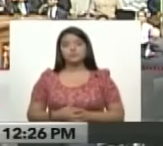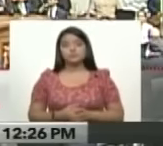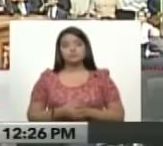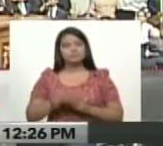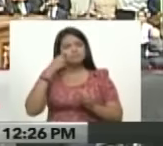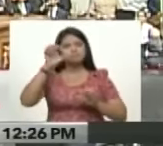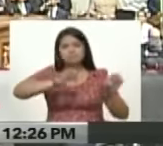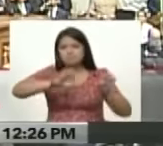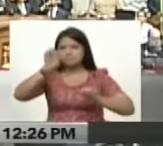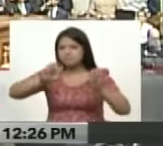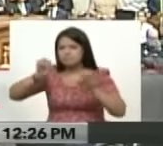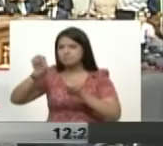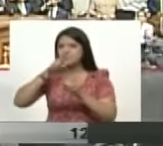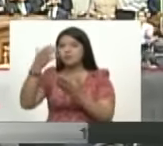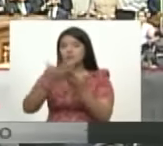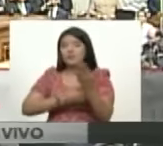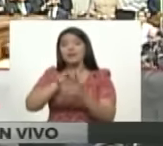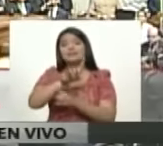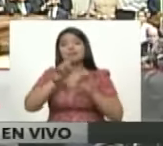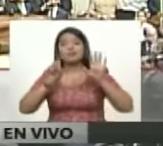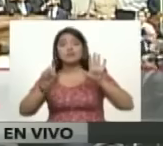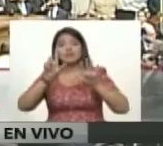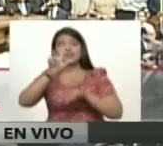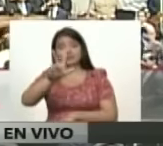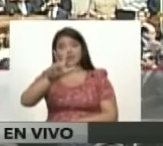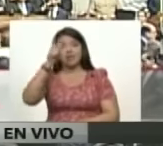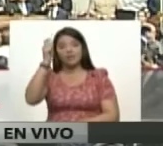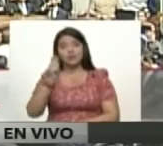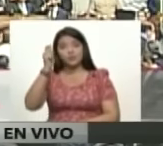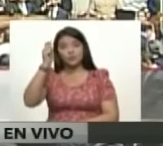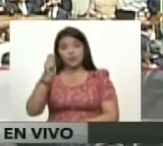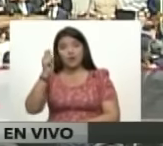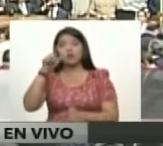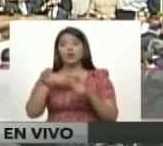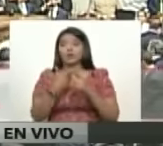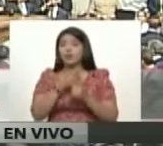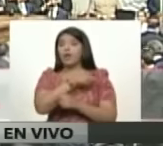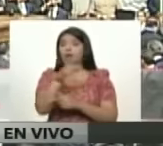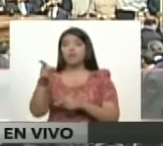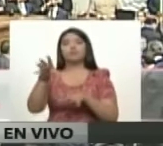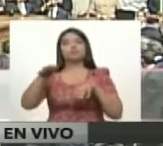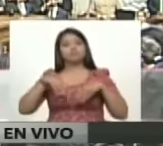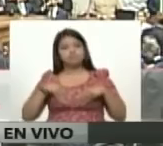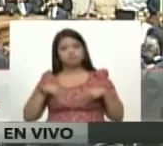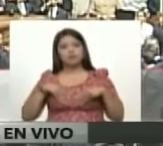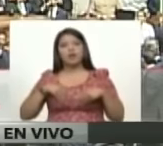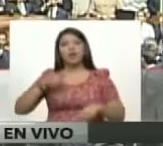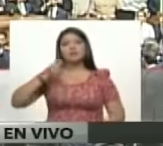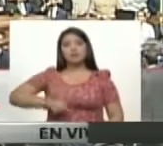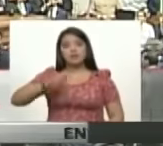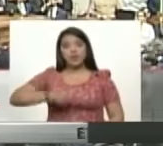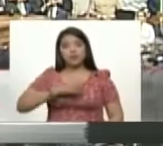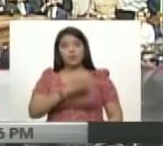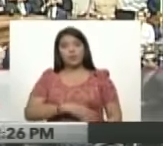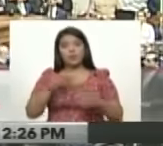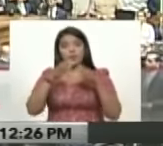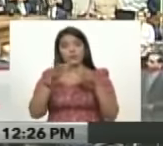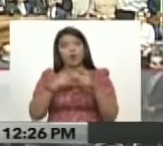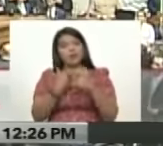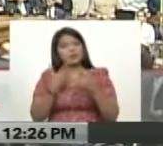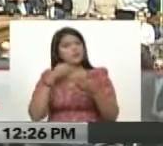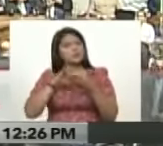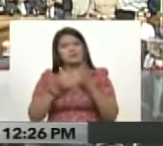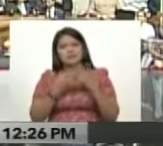revisaran esas credenciales de 163 diputados. Ellos han acatado el llamado del TCJ en esa comisión. Por ende,